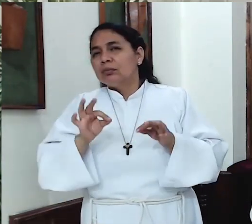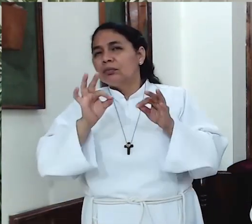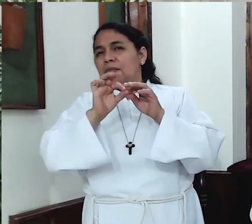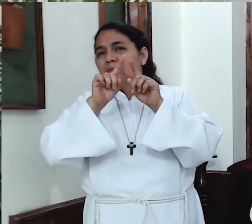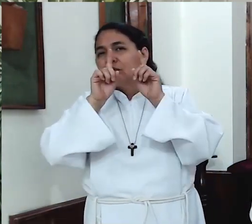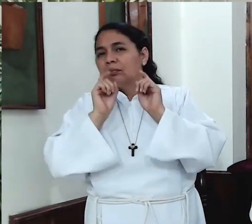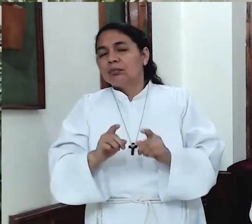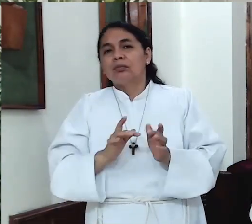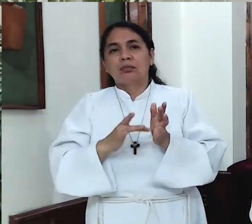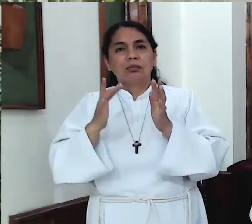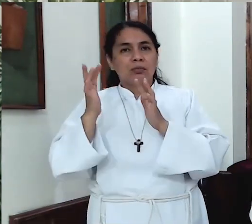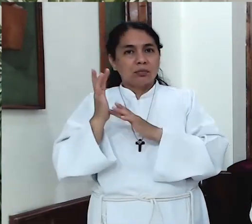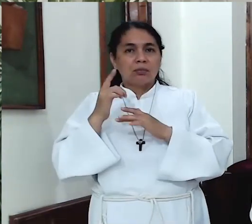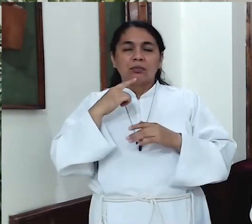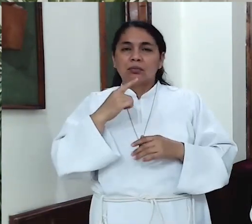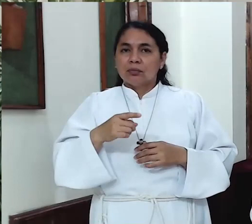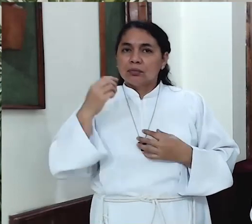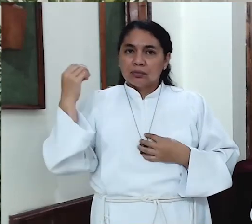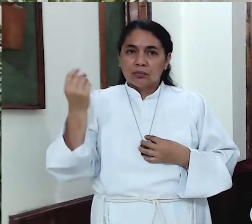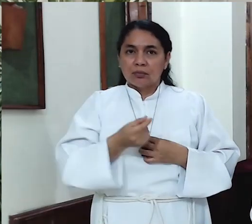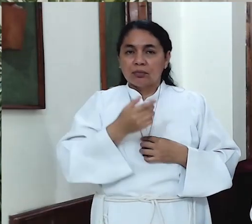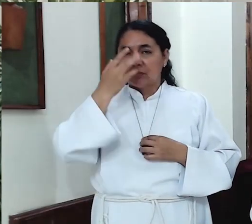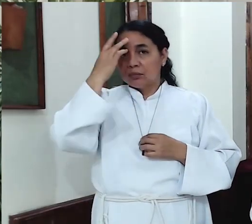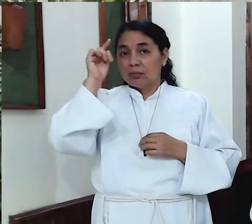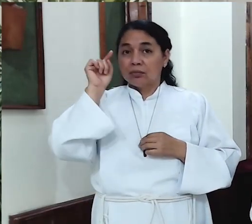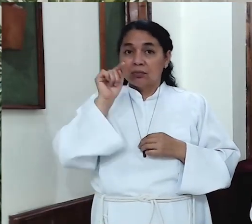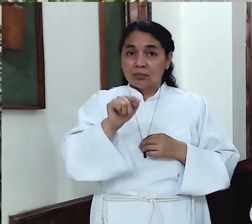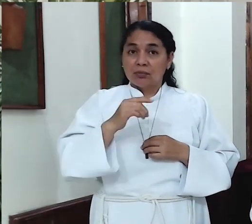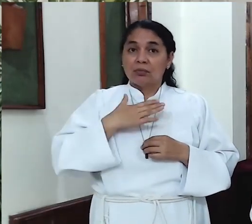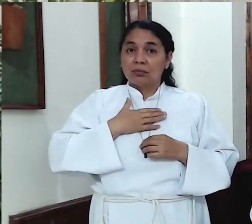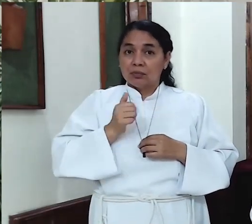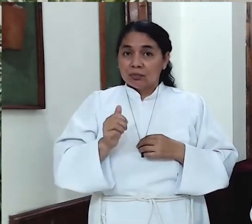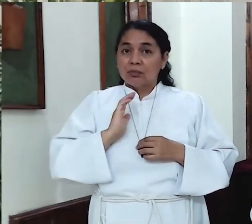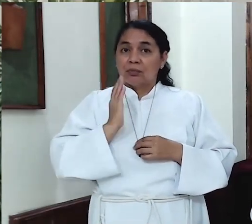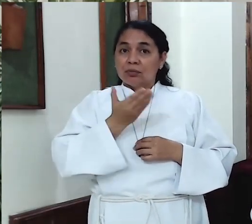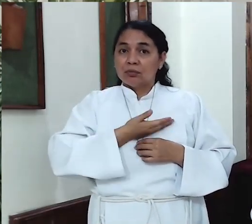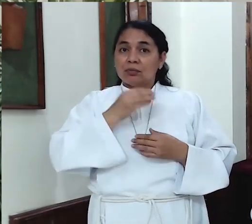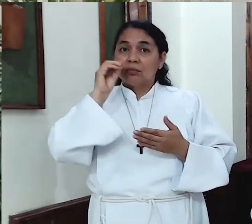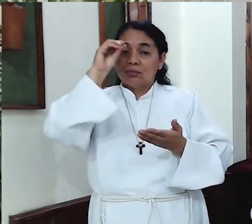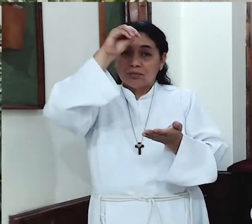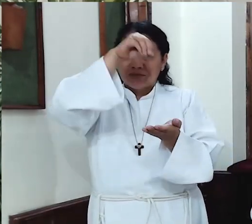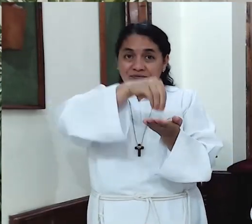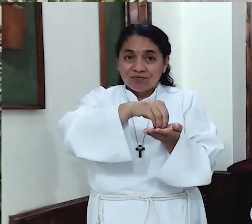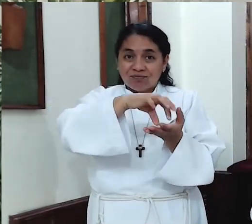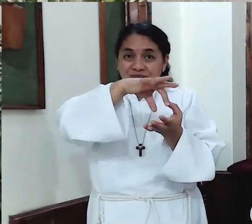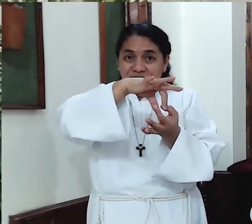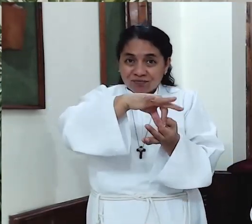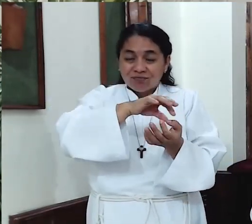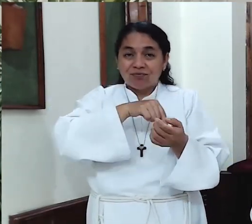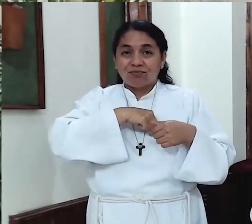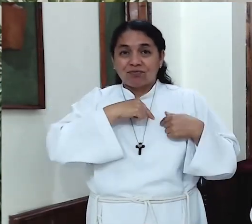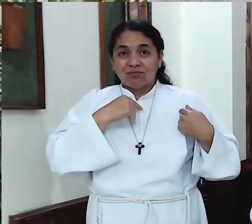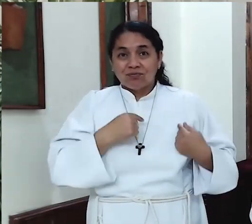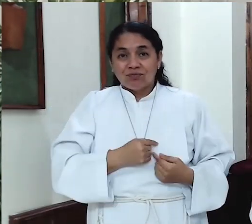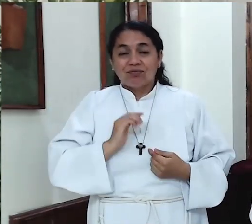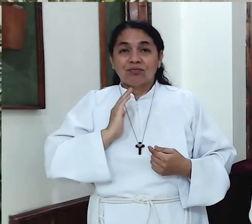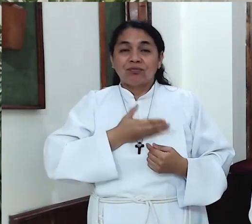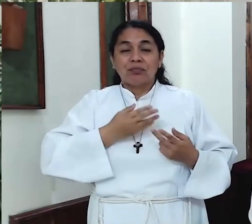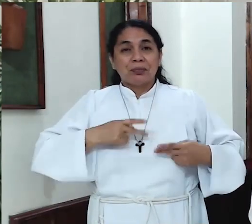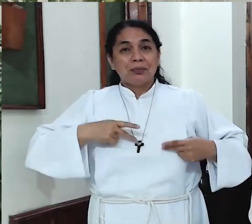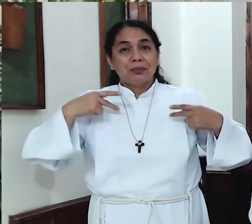Jesús inmediatamente nos dice: porque ahí estará nuestro corazón, nuestra vida,